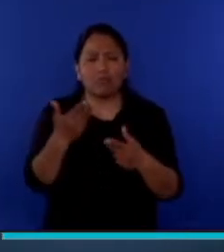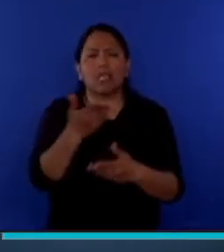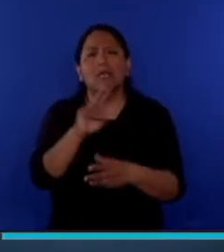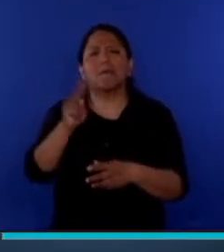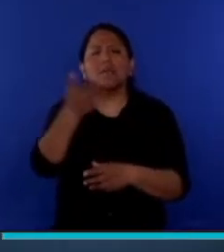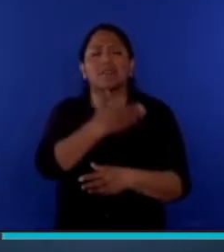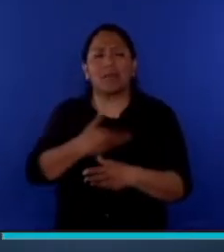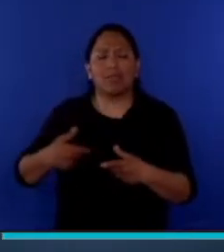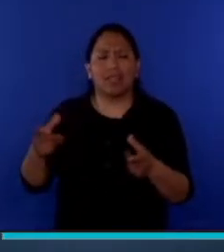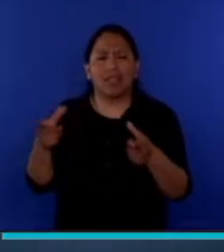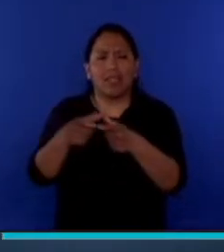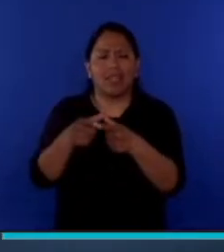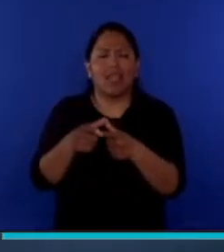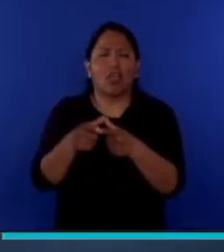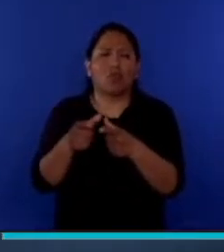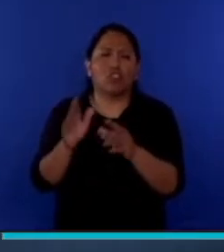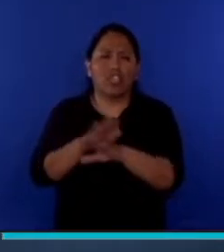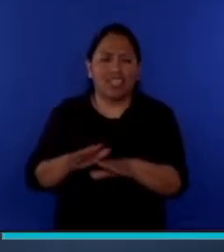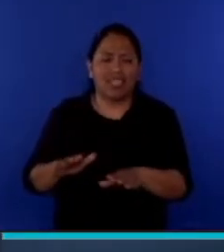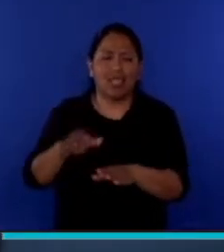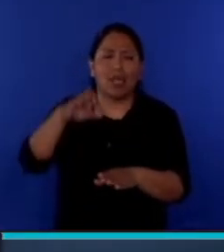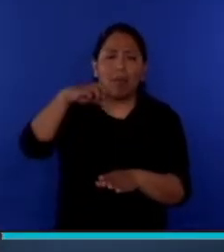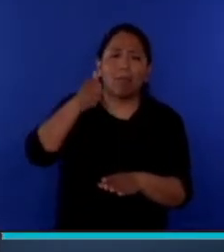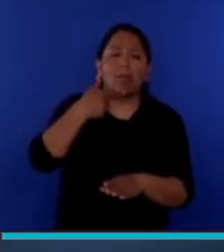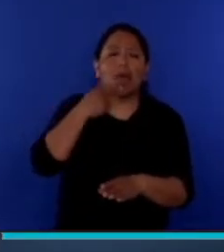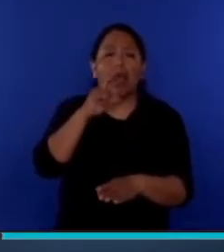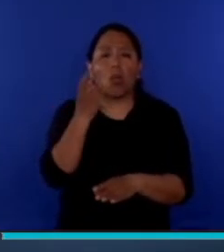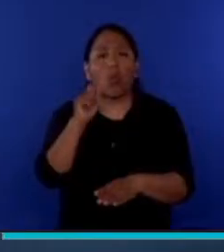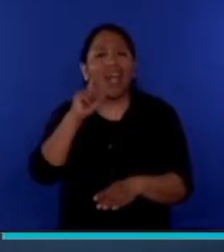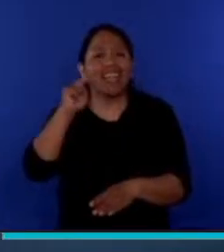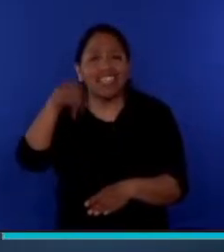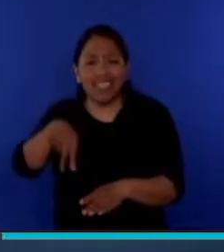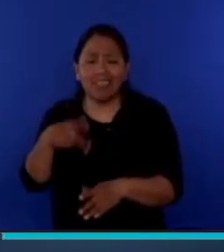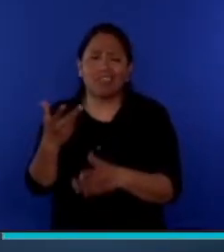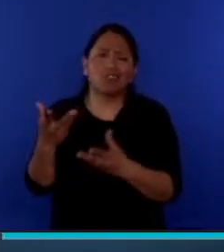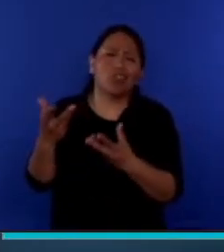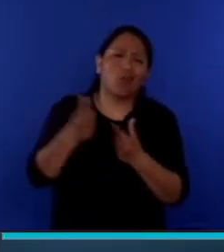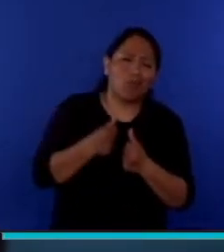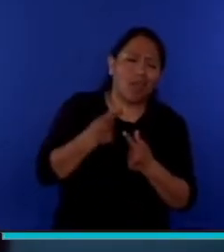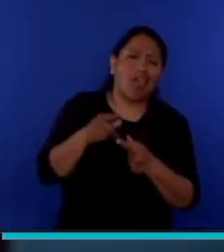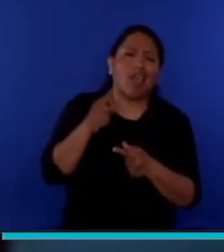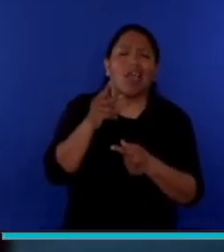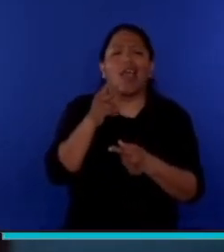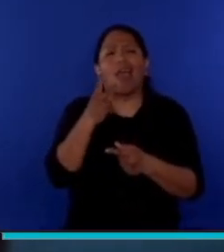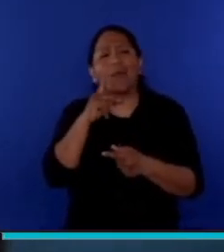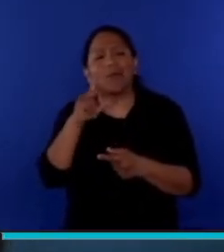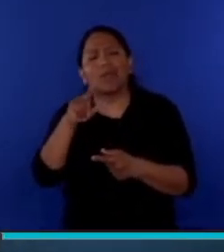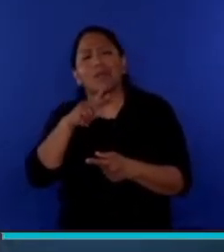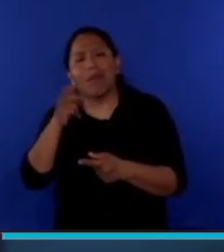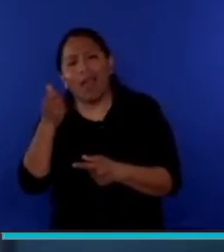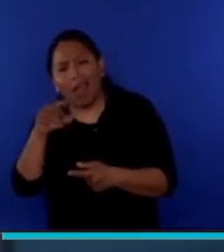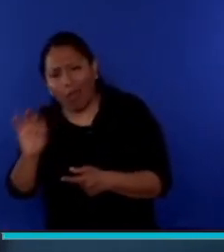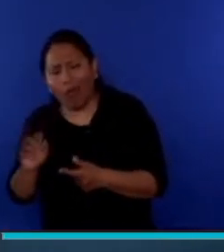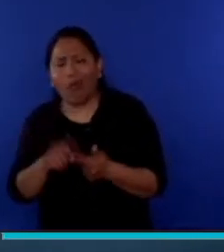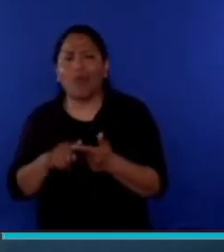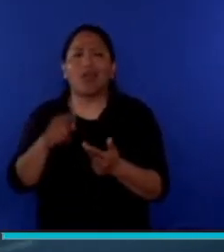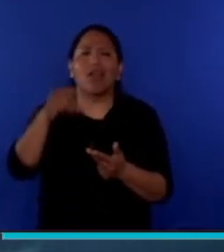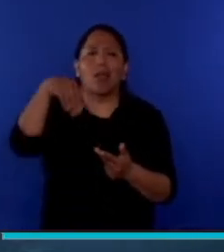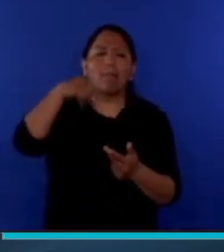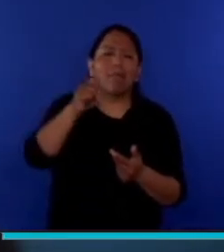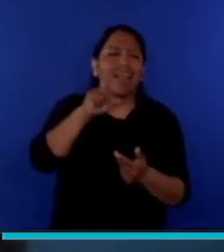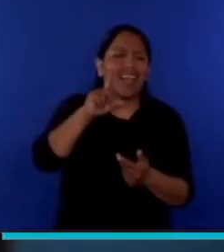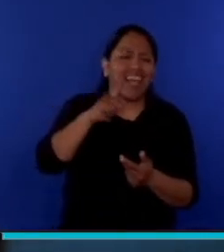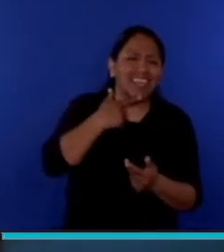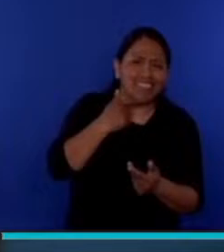vicepresidente de la Comisión de Niñez, Julio Pascualín, que nos acompañan todos, a Anaí Bilbao, a Belén Malaisi, a